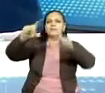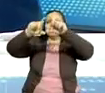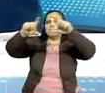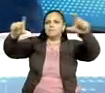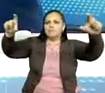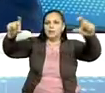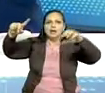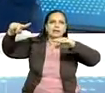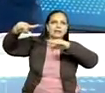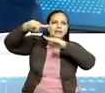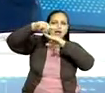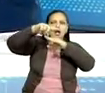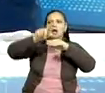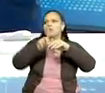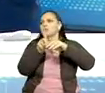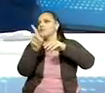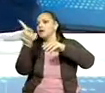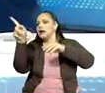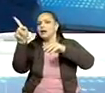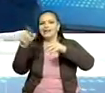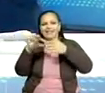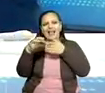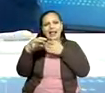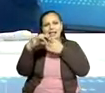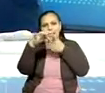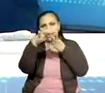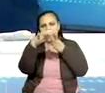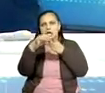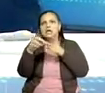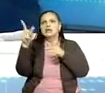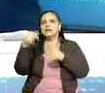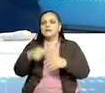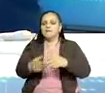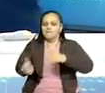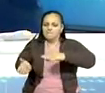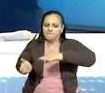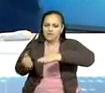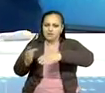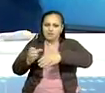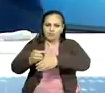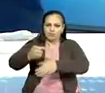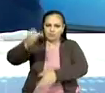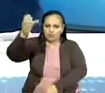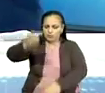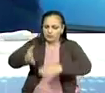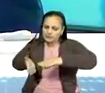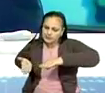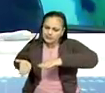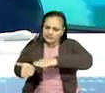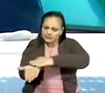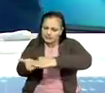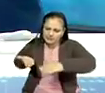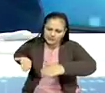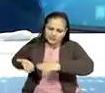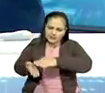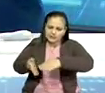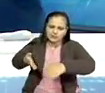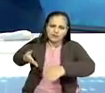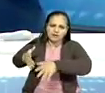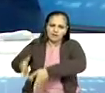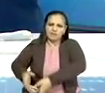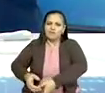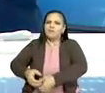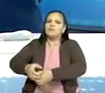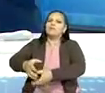persona que tiene una vida normal, y en esto me refiero a vida normal, a una vida decente, a una vida de respeto a los